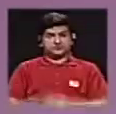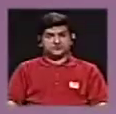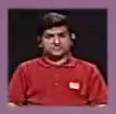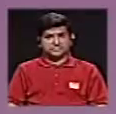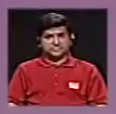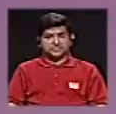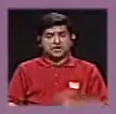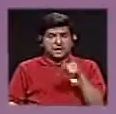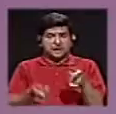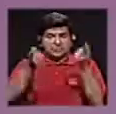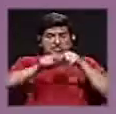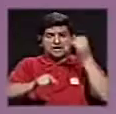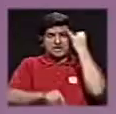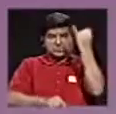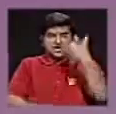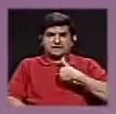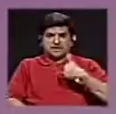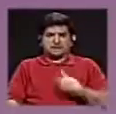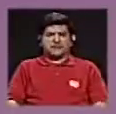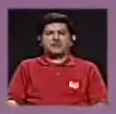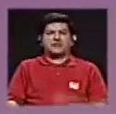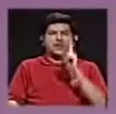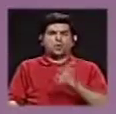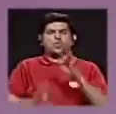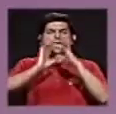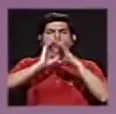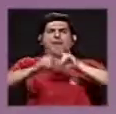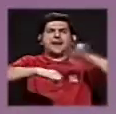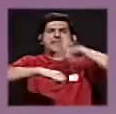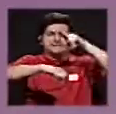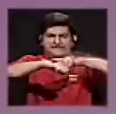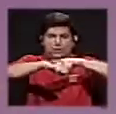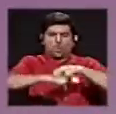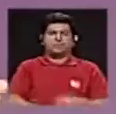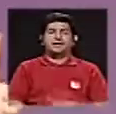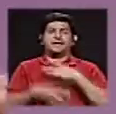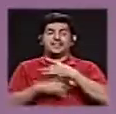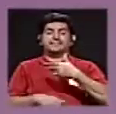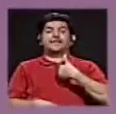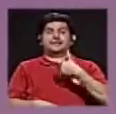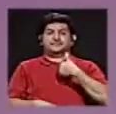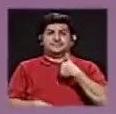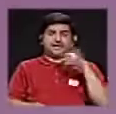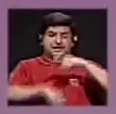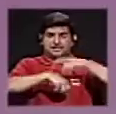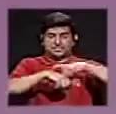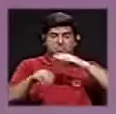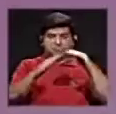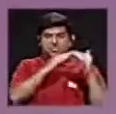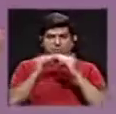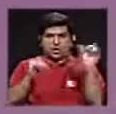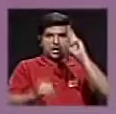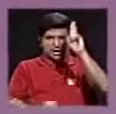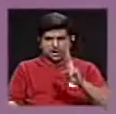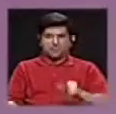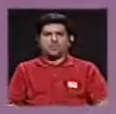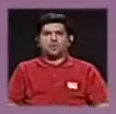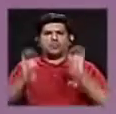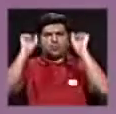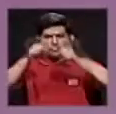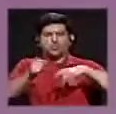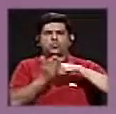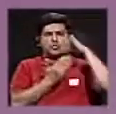la idea de llevar una una coalición a nivel nacional precisamente por el interés que había despertado en el pueblo costarricense que se llevara a cabo